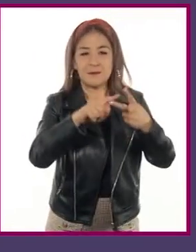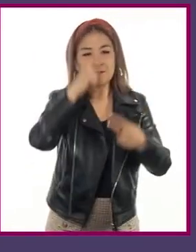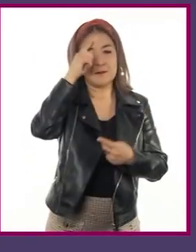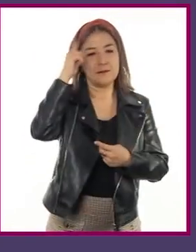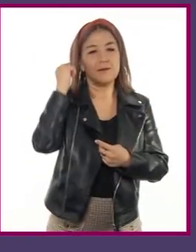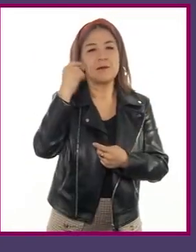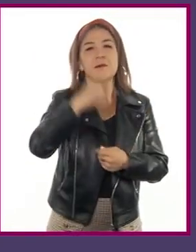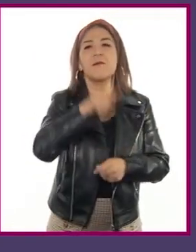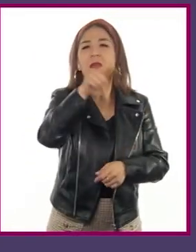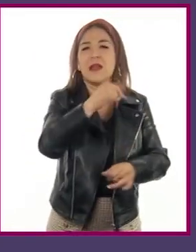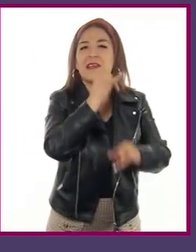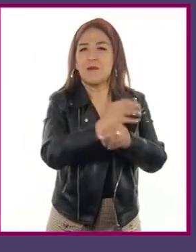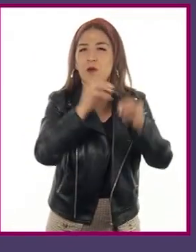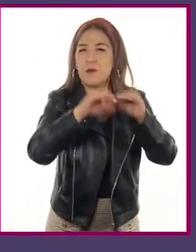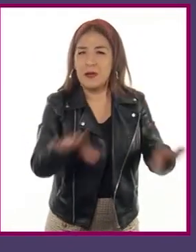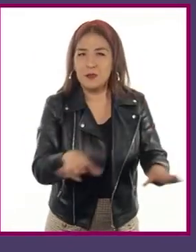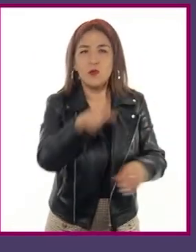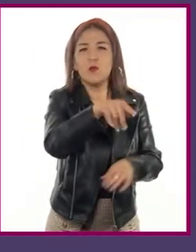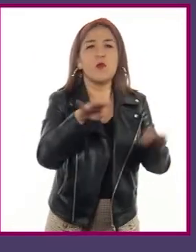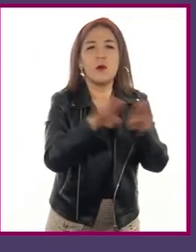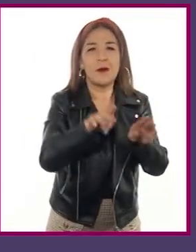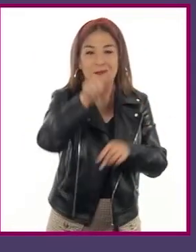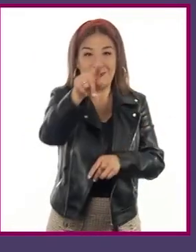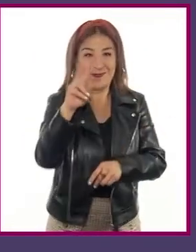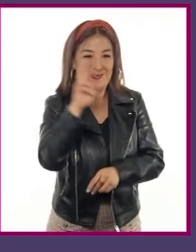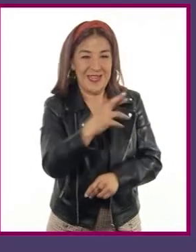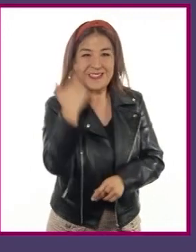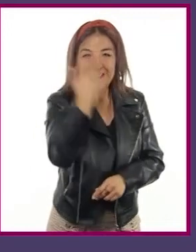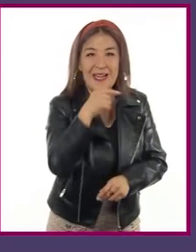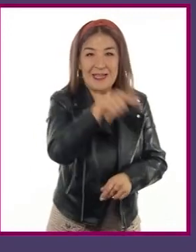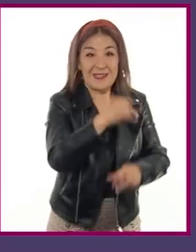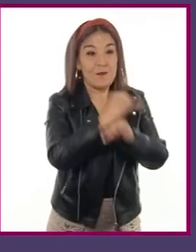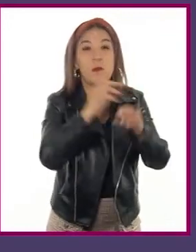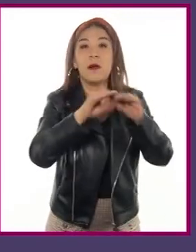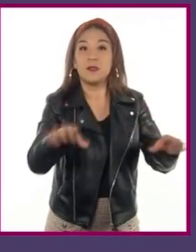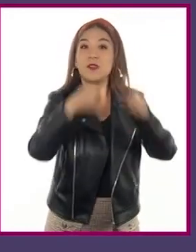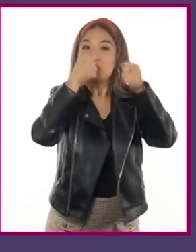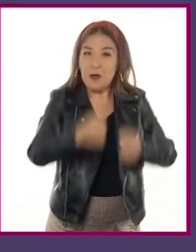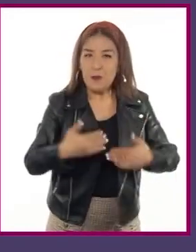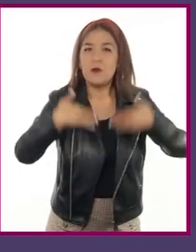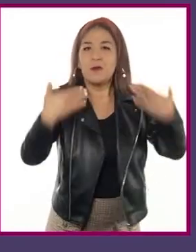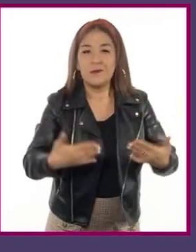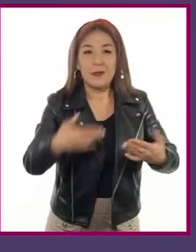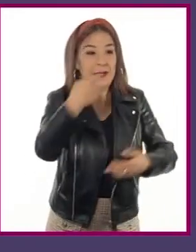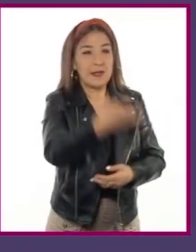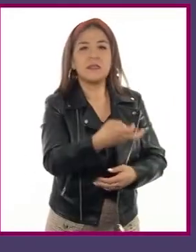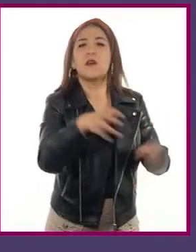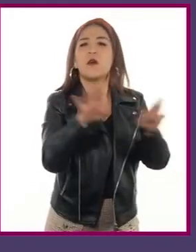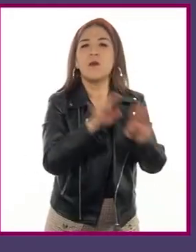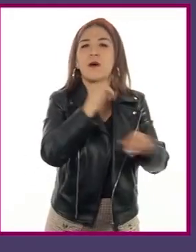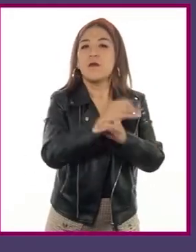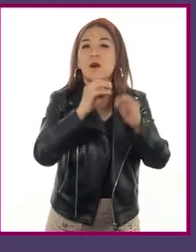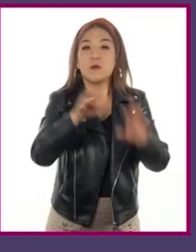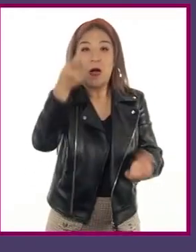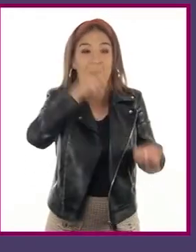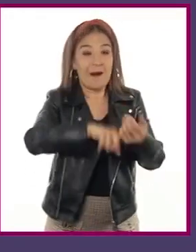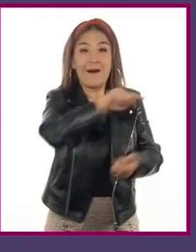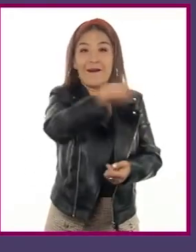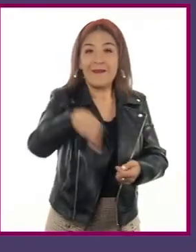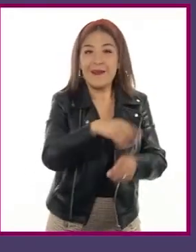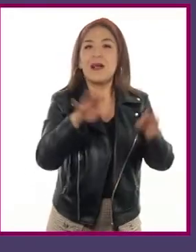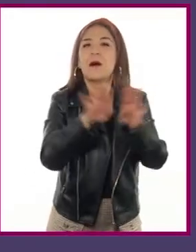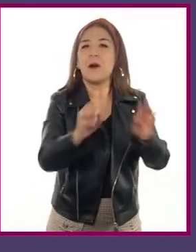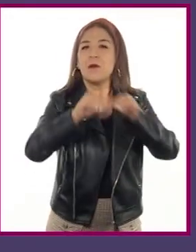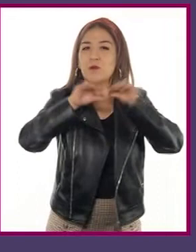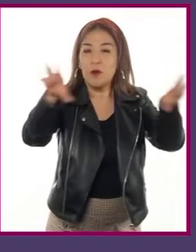información. Ahora bien, aunque los sitios que visitemos sean seguros, esto no implica que la información que se divulga a través de